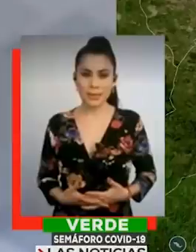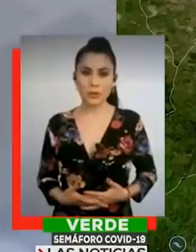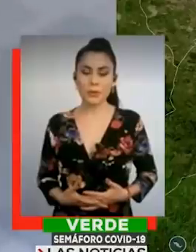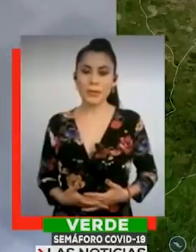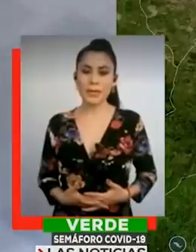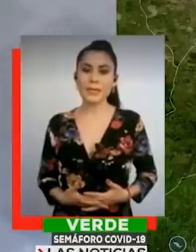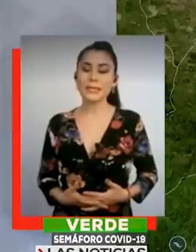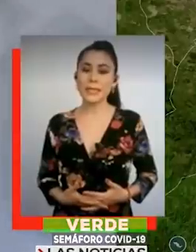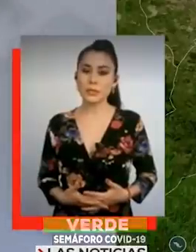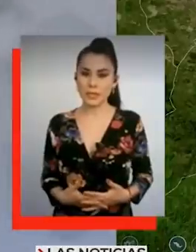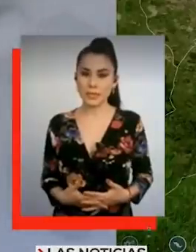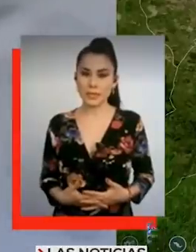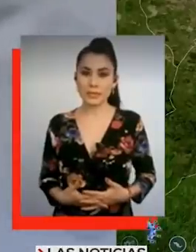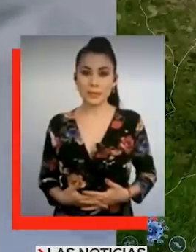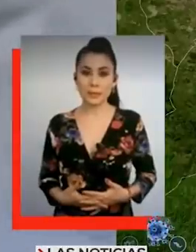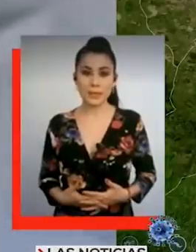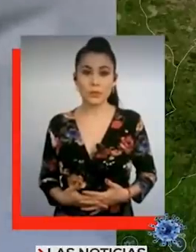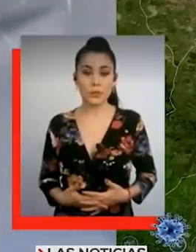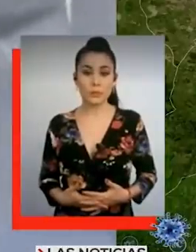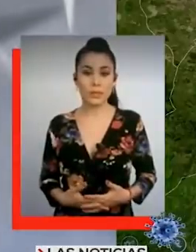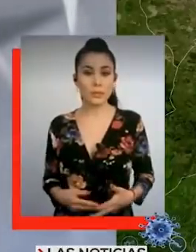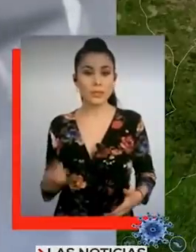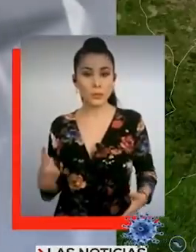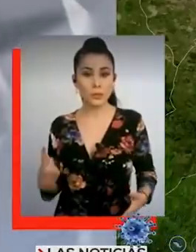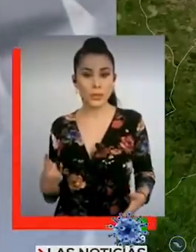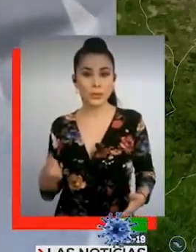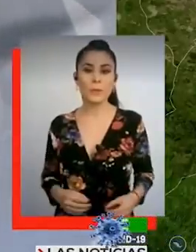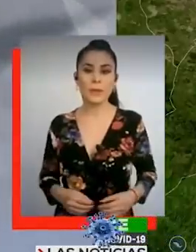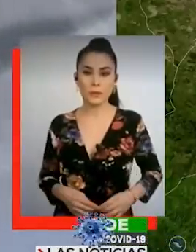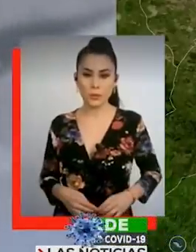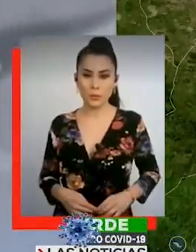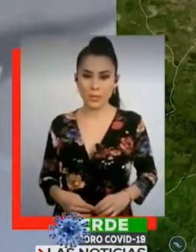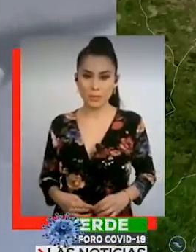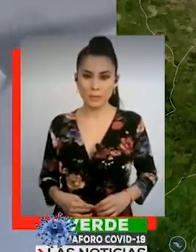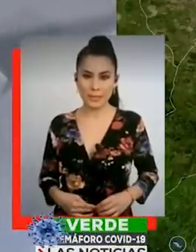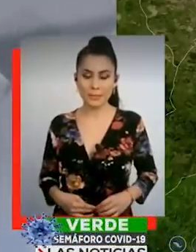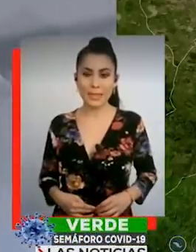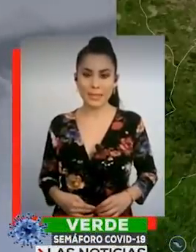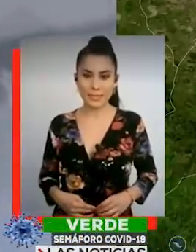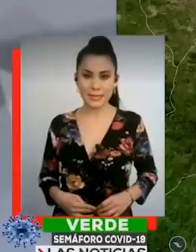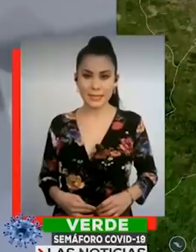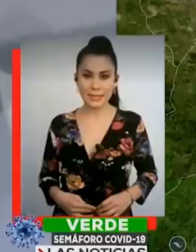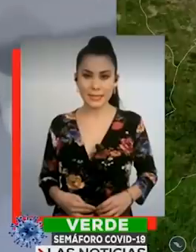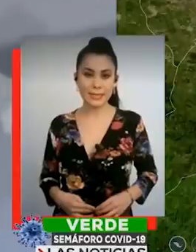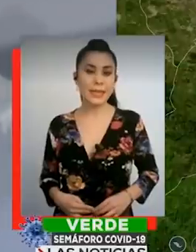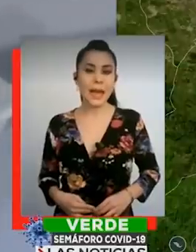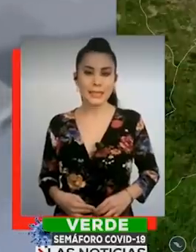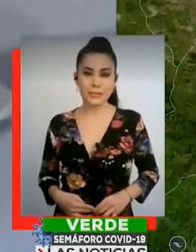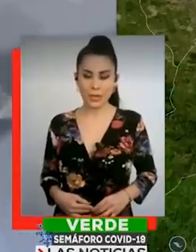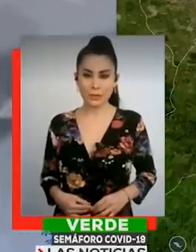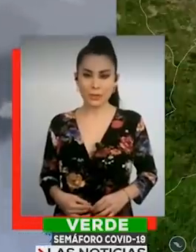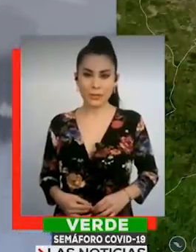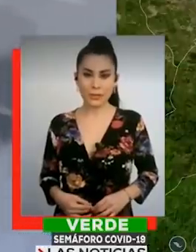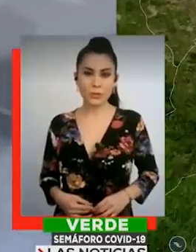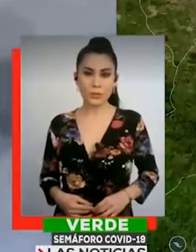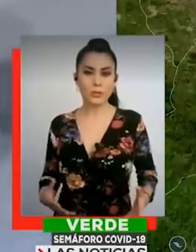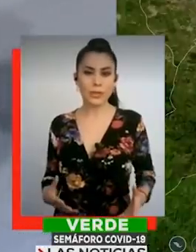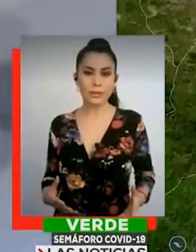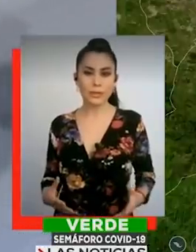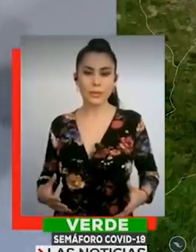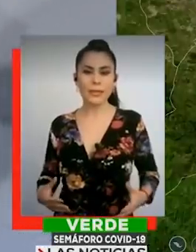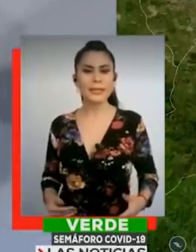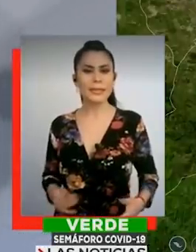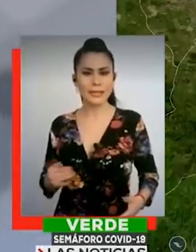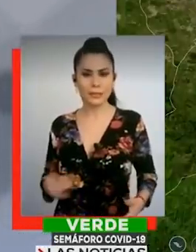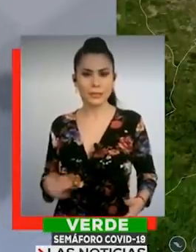lluvias máxima para libres de 20 con misma de 10 en ciudad serdán está amaneciendo con temperaturas de un dígito 9 grados como mínima y máxima de 17 a 18 grados en su